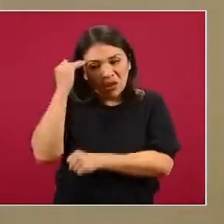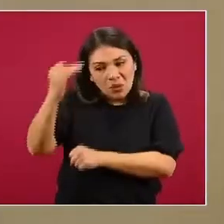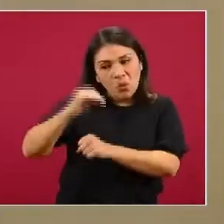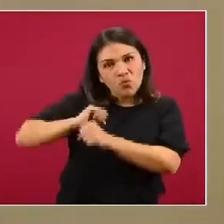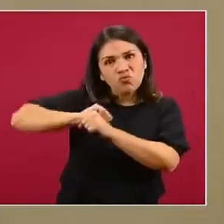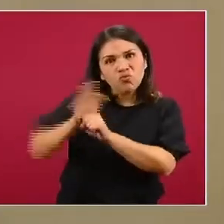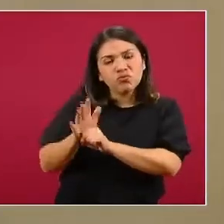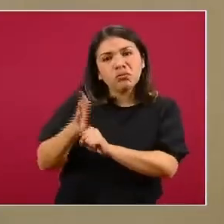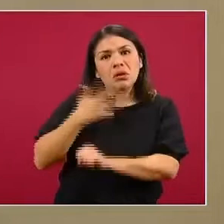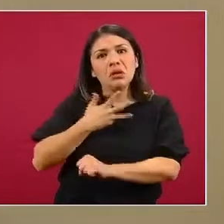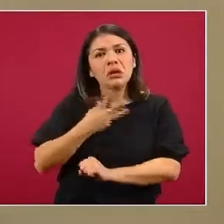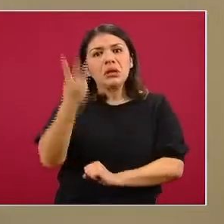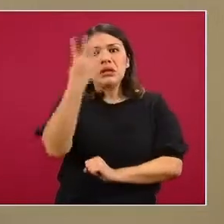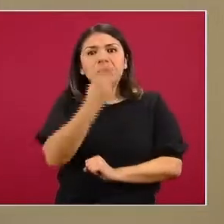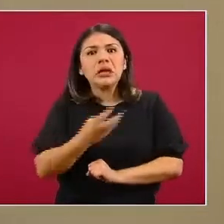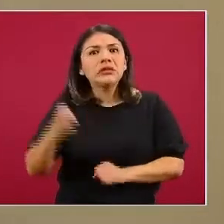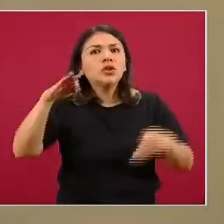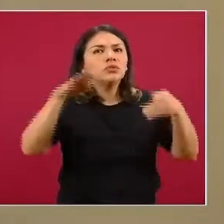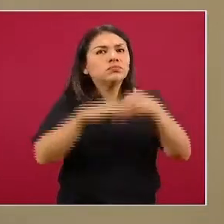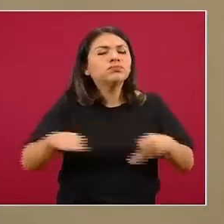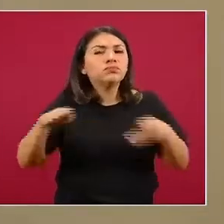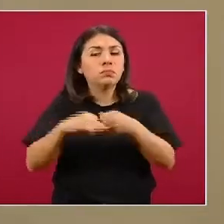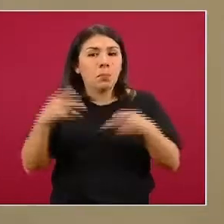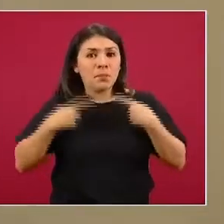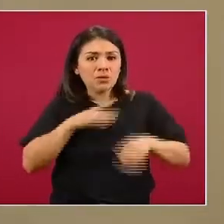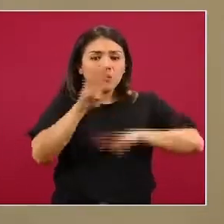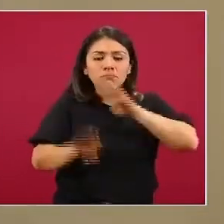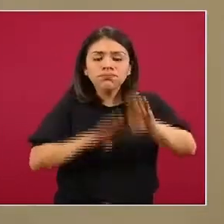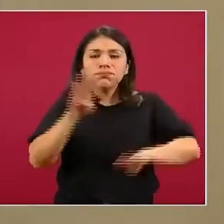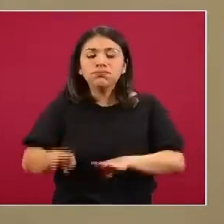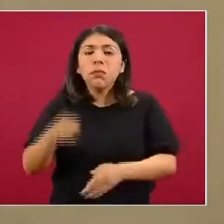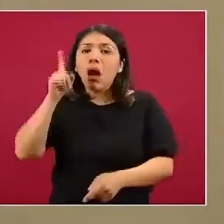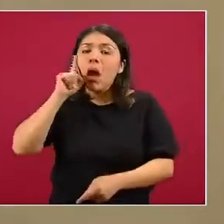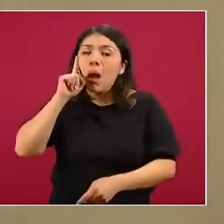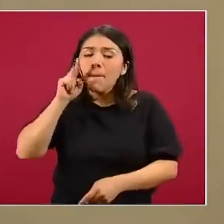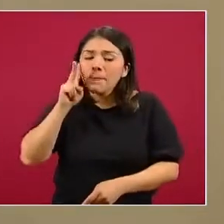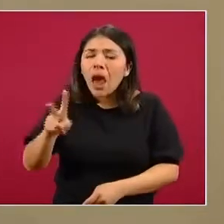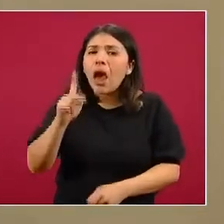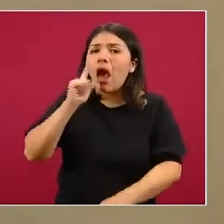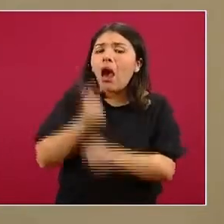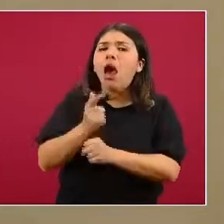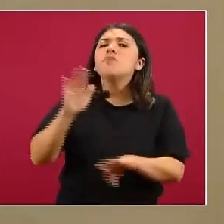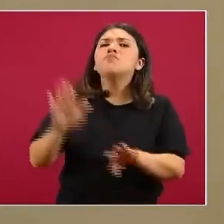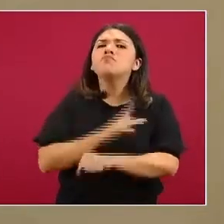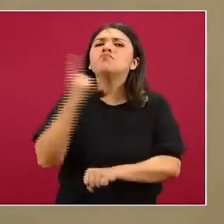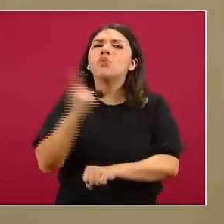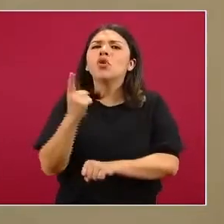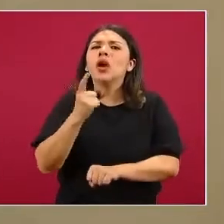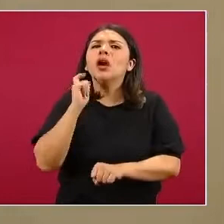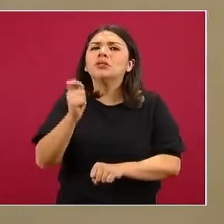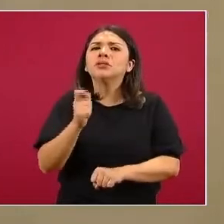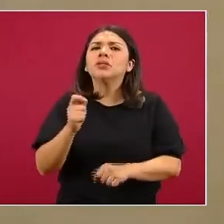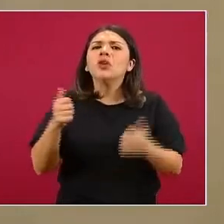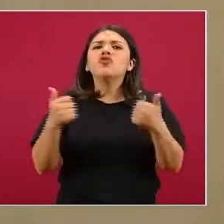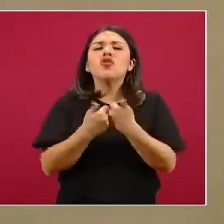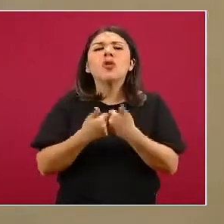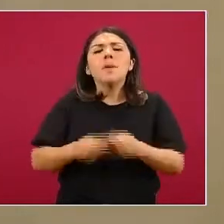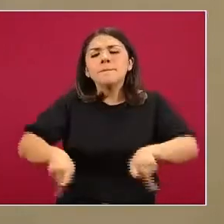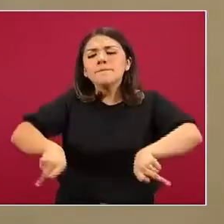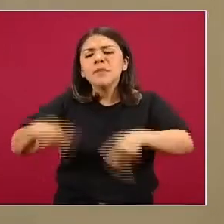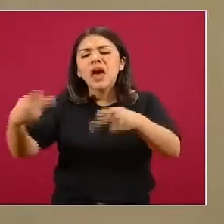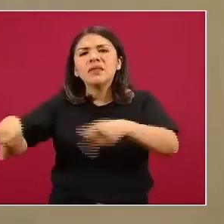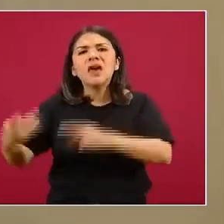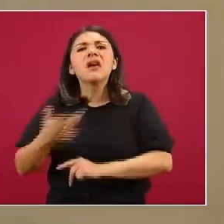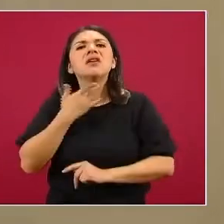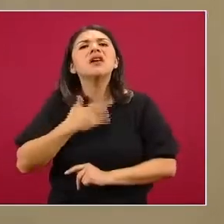pandemia llevamos 300 casos mortales que han habido sobre todo por una partida de alcohol adulterado que